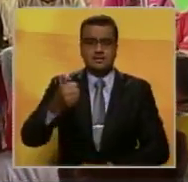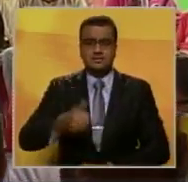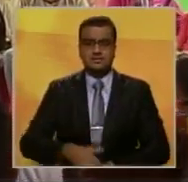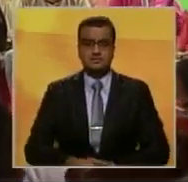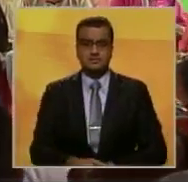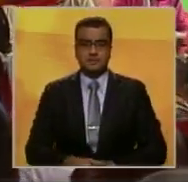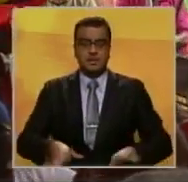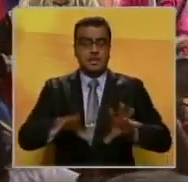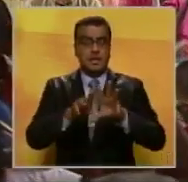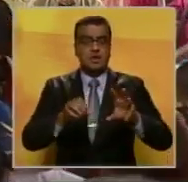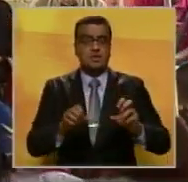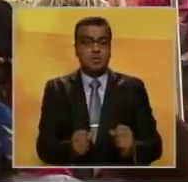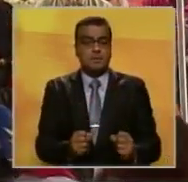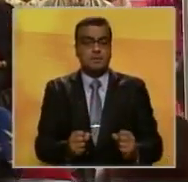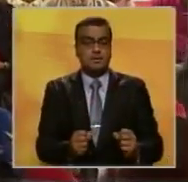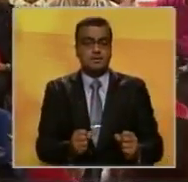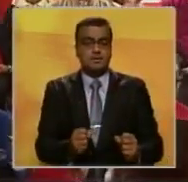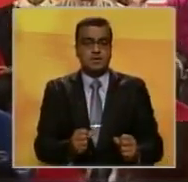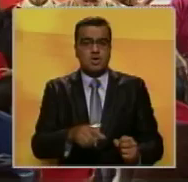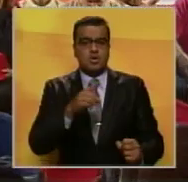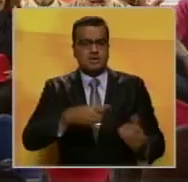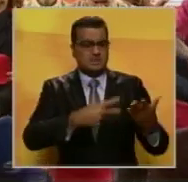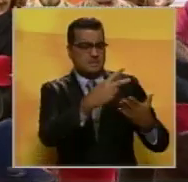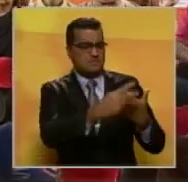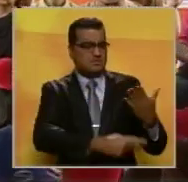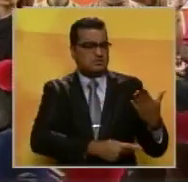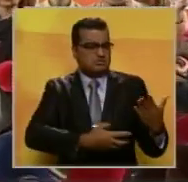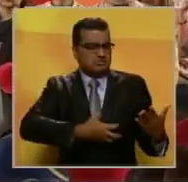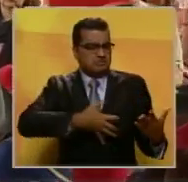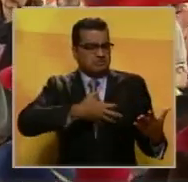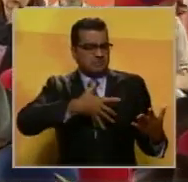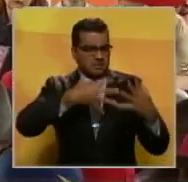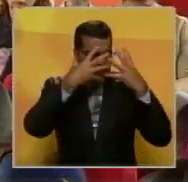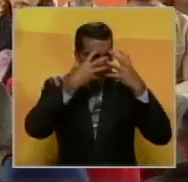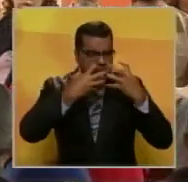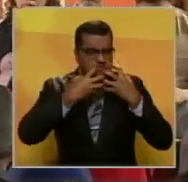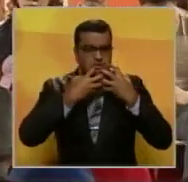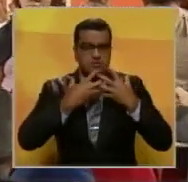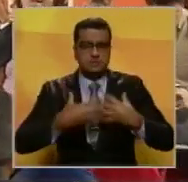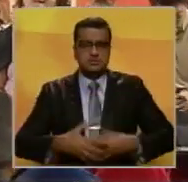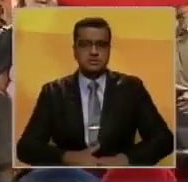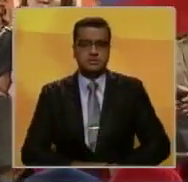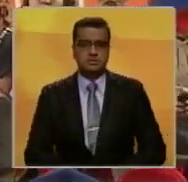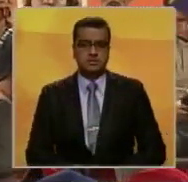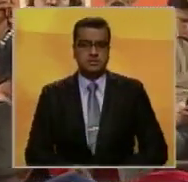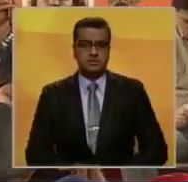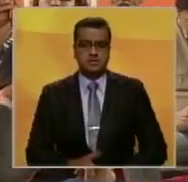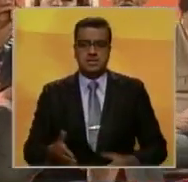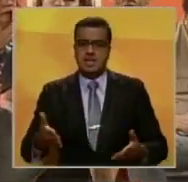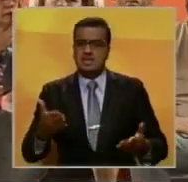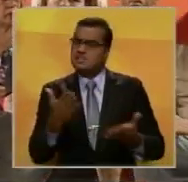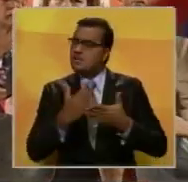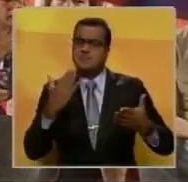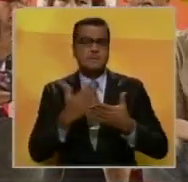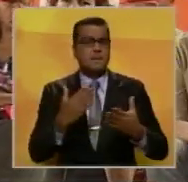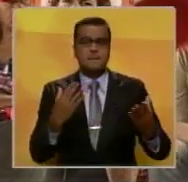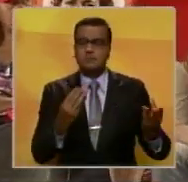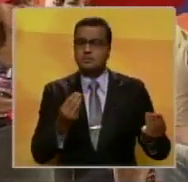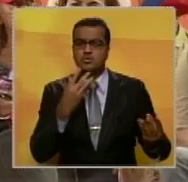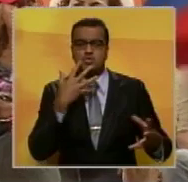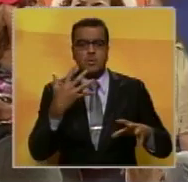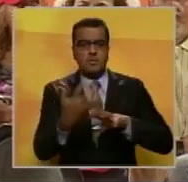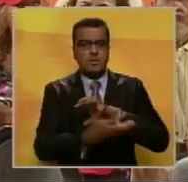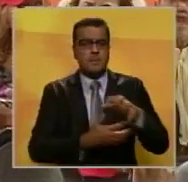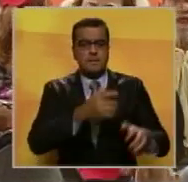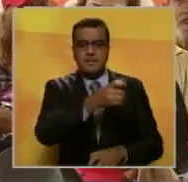que rompa con esa estrategia perversa y criminal de acumular